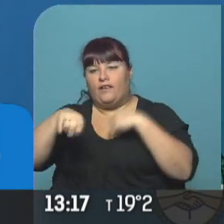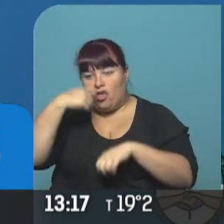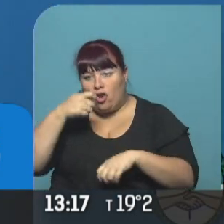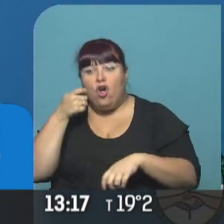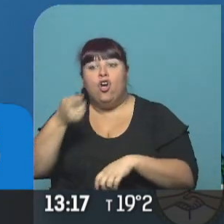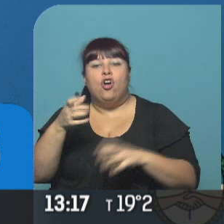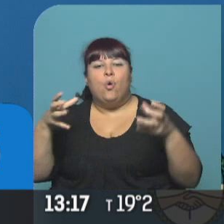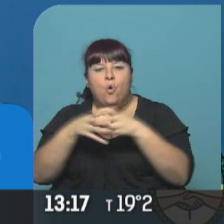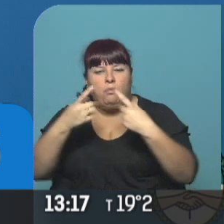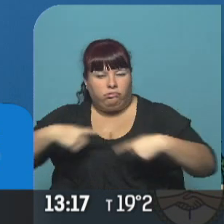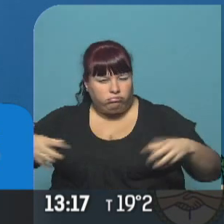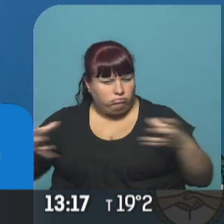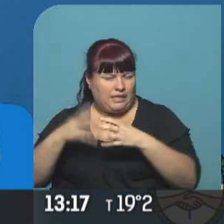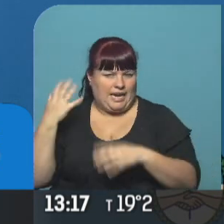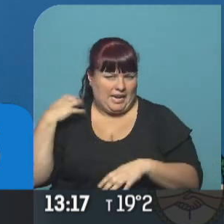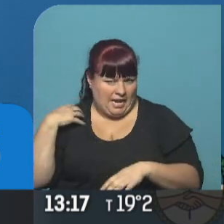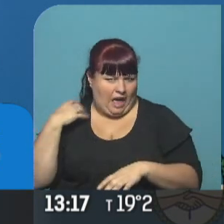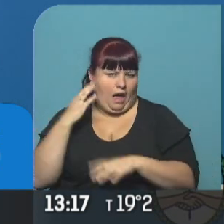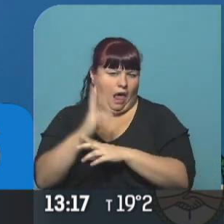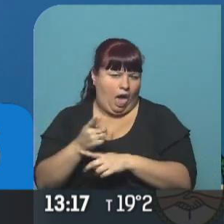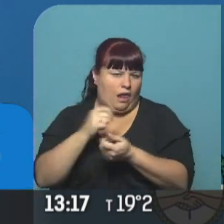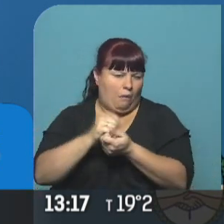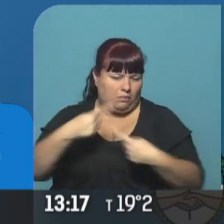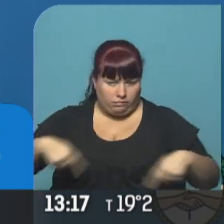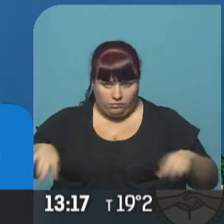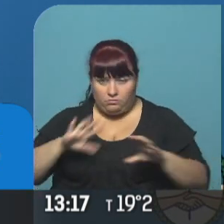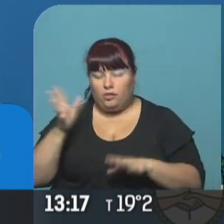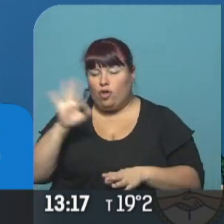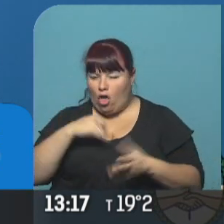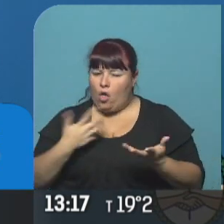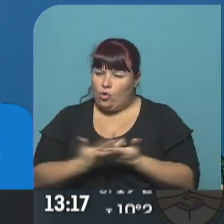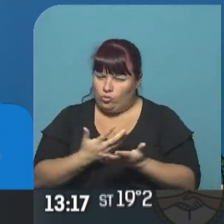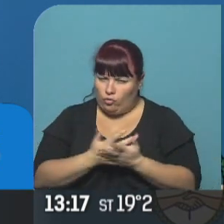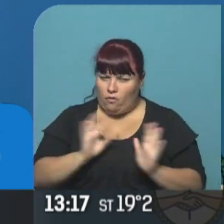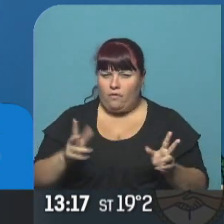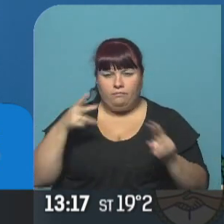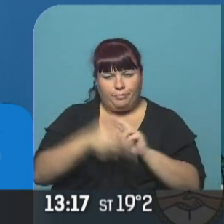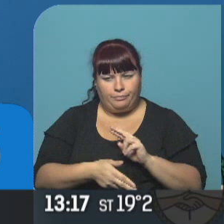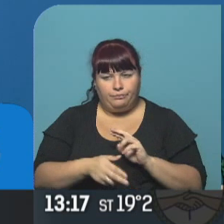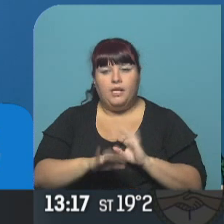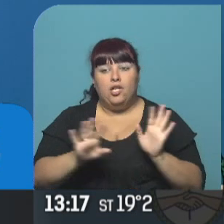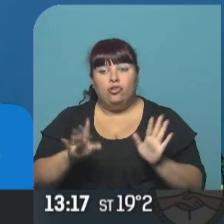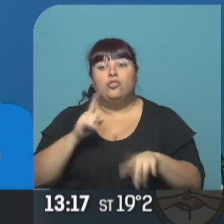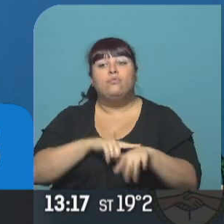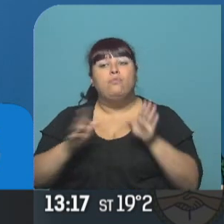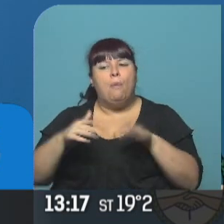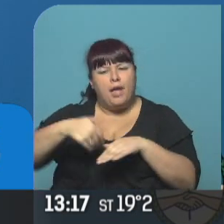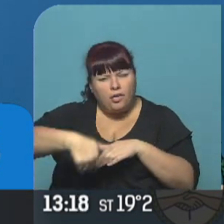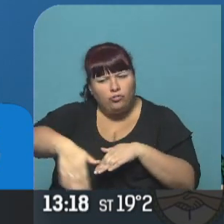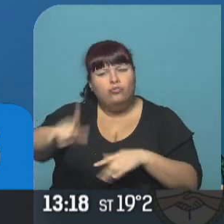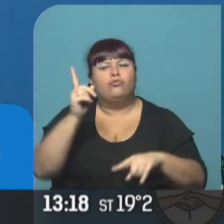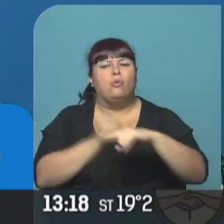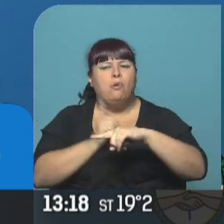contra el crimen organizado en general, que tanto nos afecta en la vida diaria. Así que creo que hay una época por delante